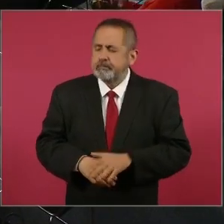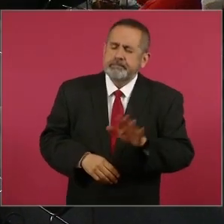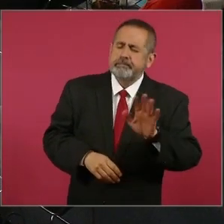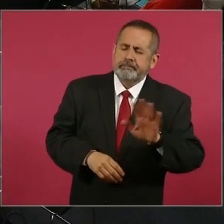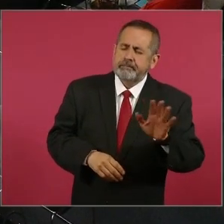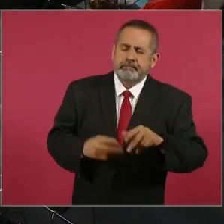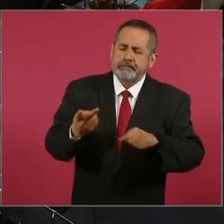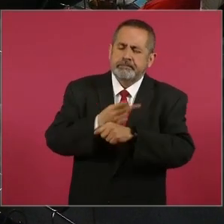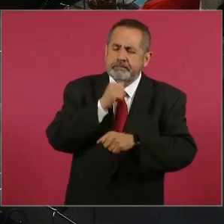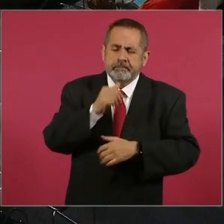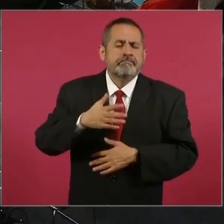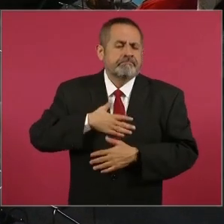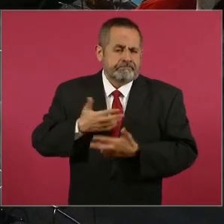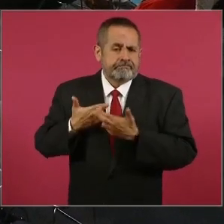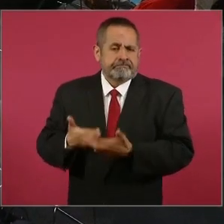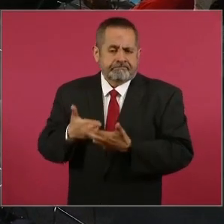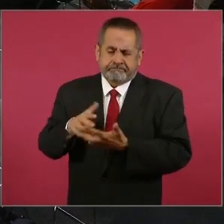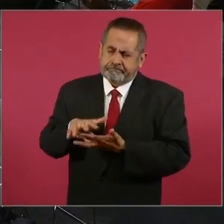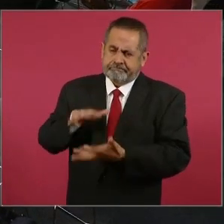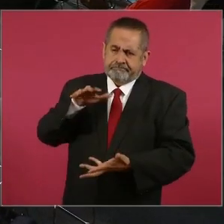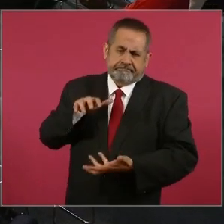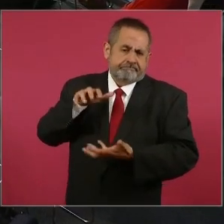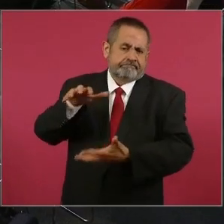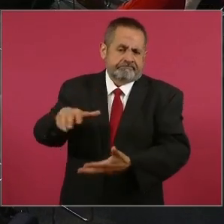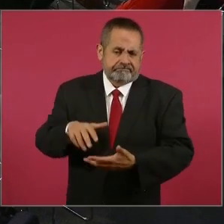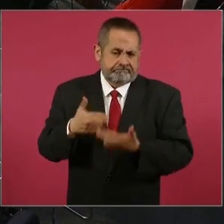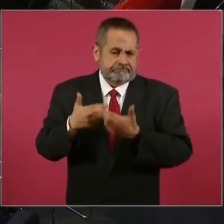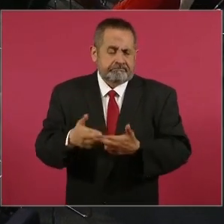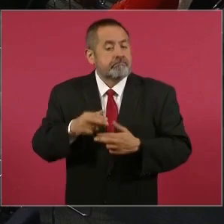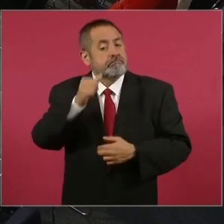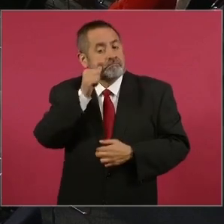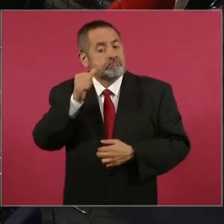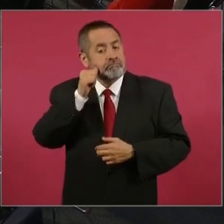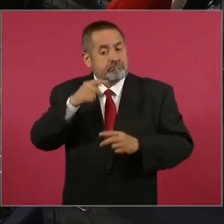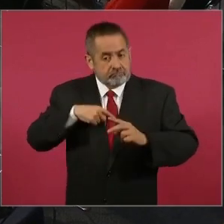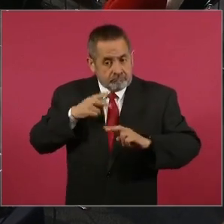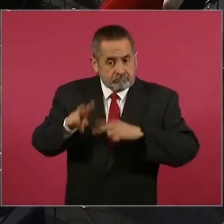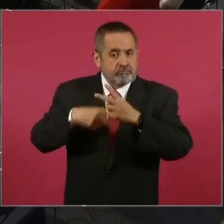nosotros tenemos recursos Ayer estuve en